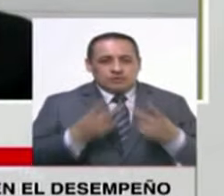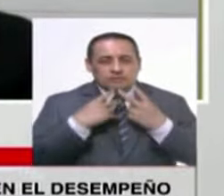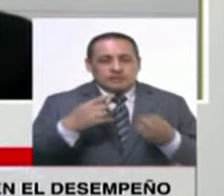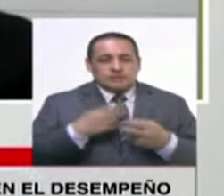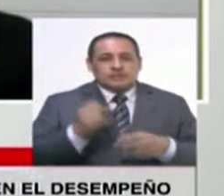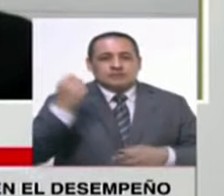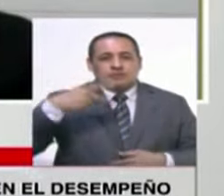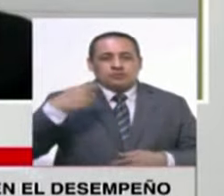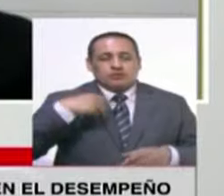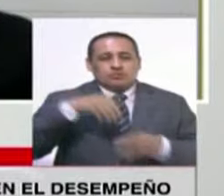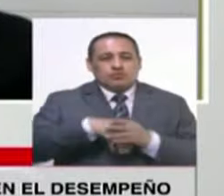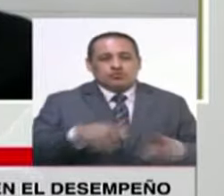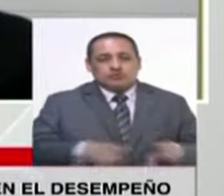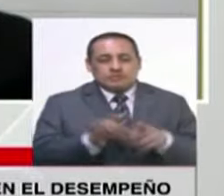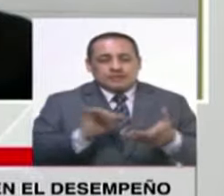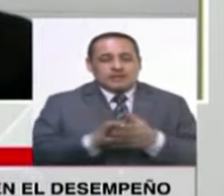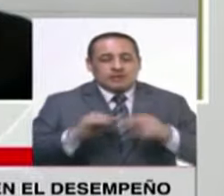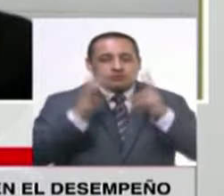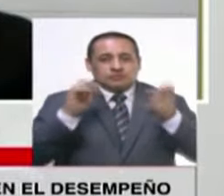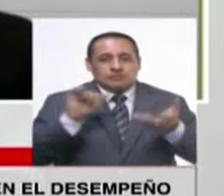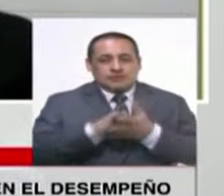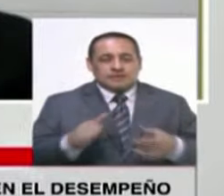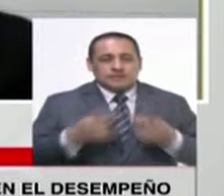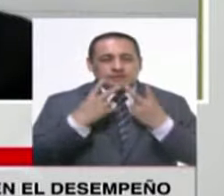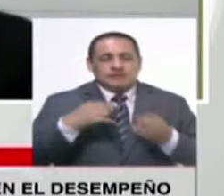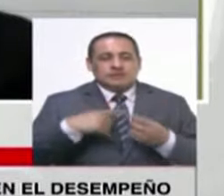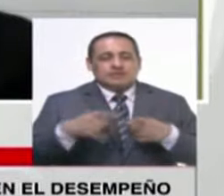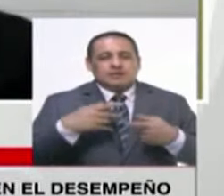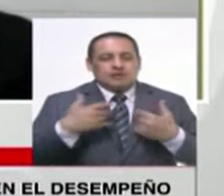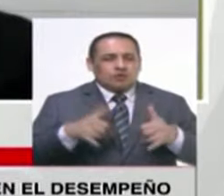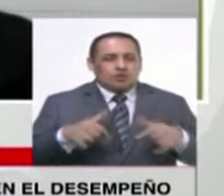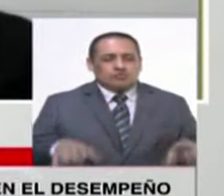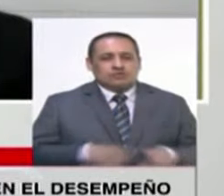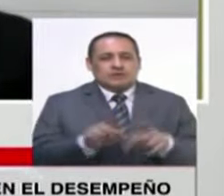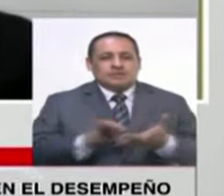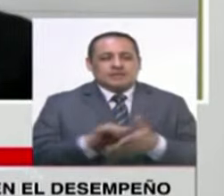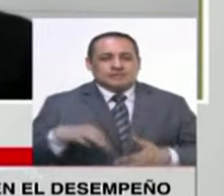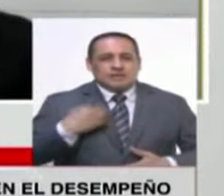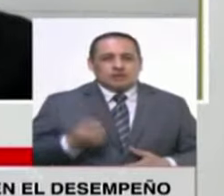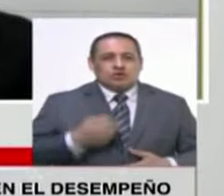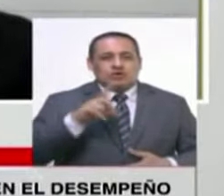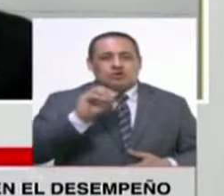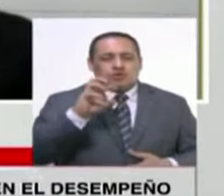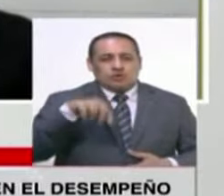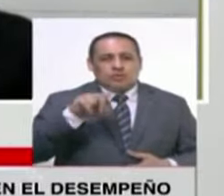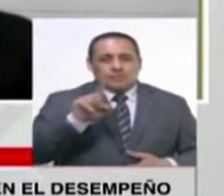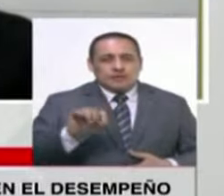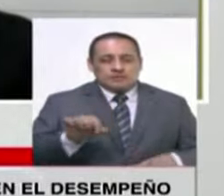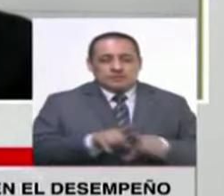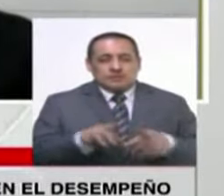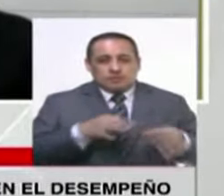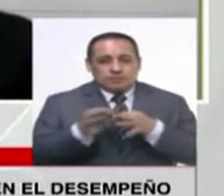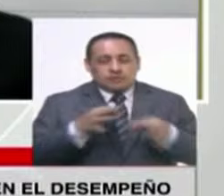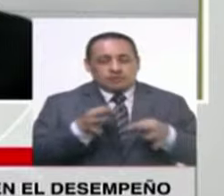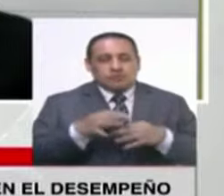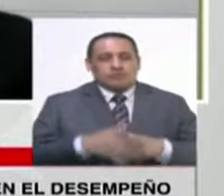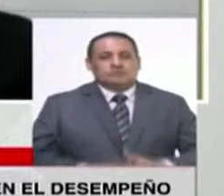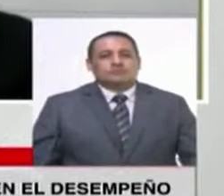segunda vuelta había un tema que habían sacado de juego al señor López Aliaga. Eso usted ya lo